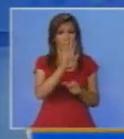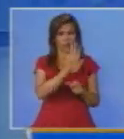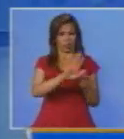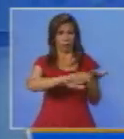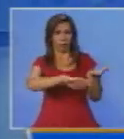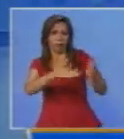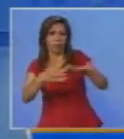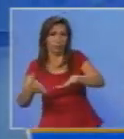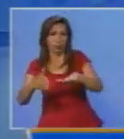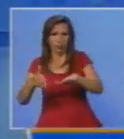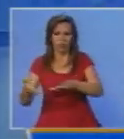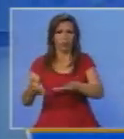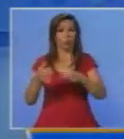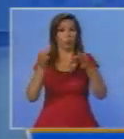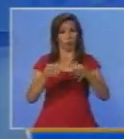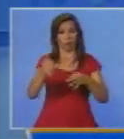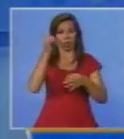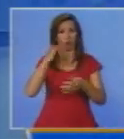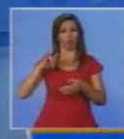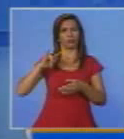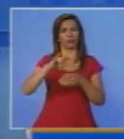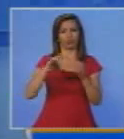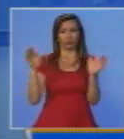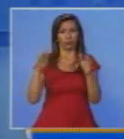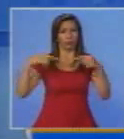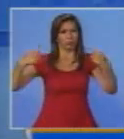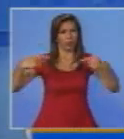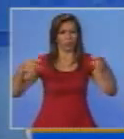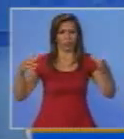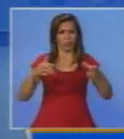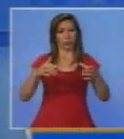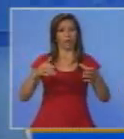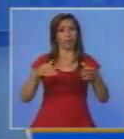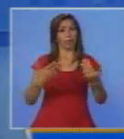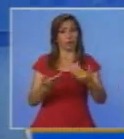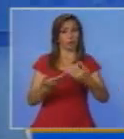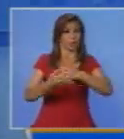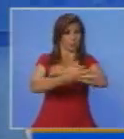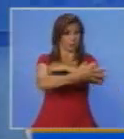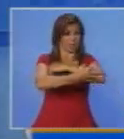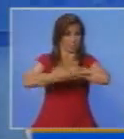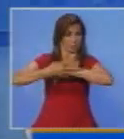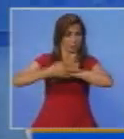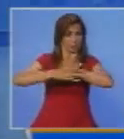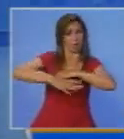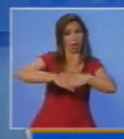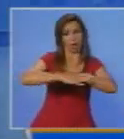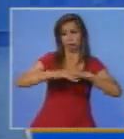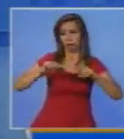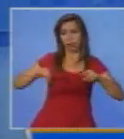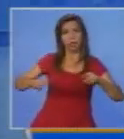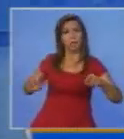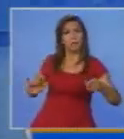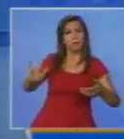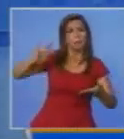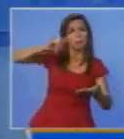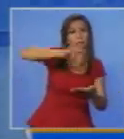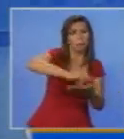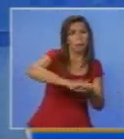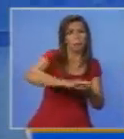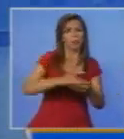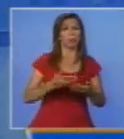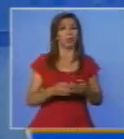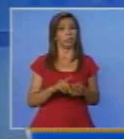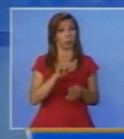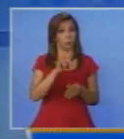fallecidos en el accidente de la avioneta que salía desde Sarayacu hasta Chelmera, en Pastaza, aún no son trasladados a sus lugares de origen. El